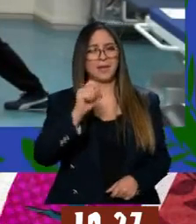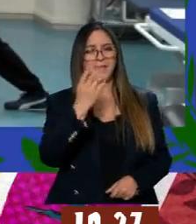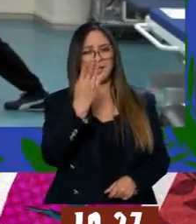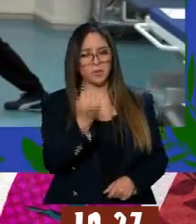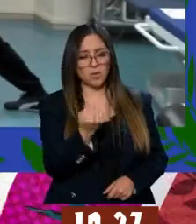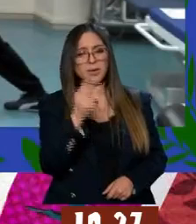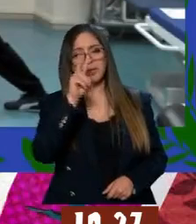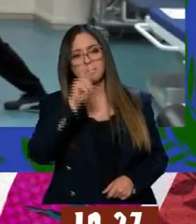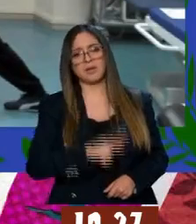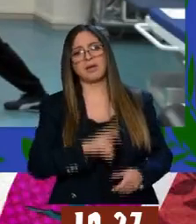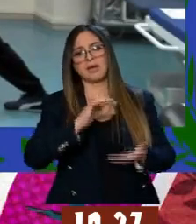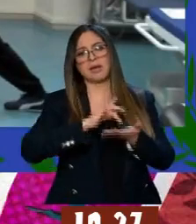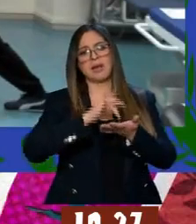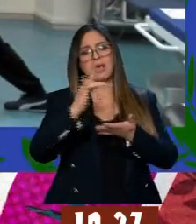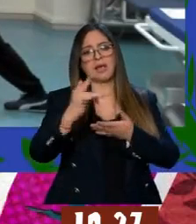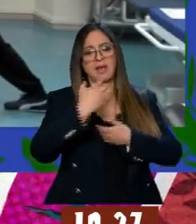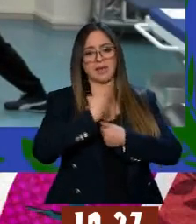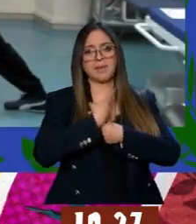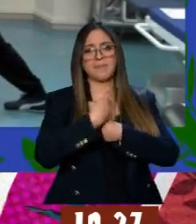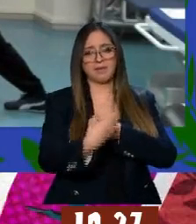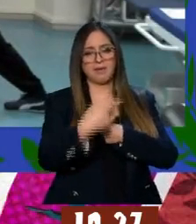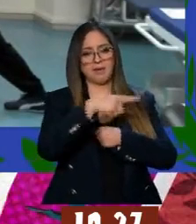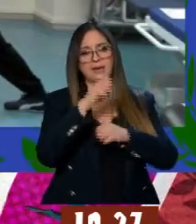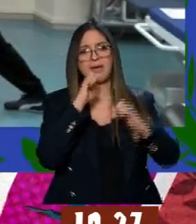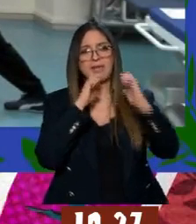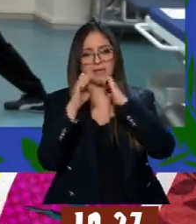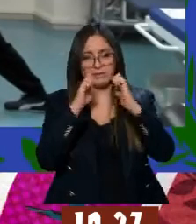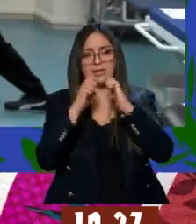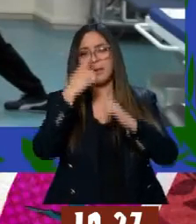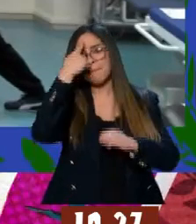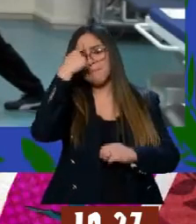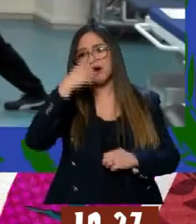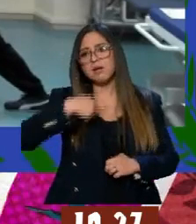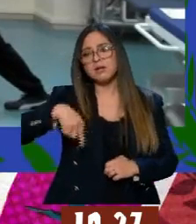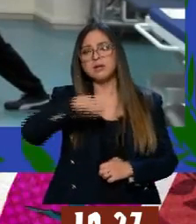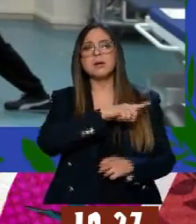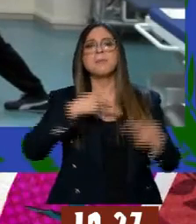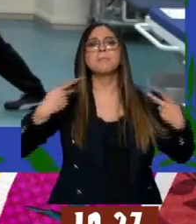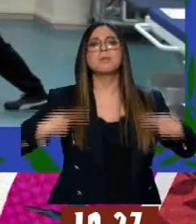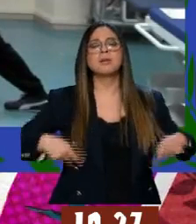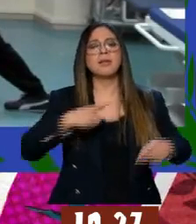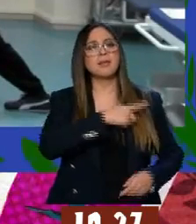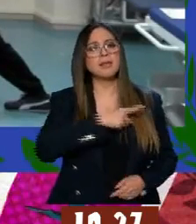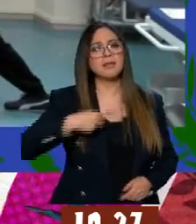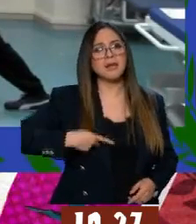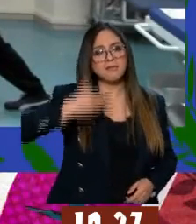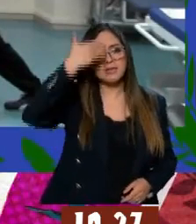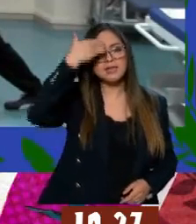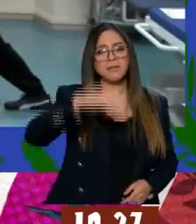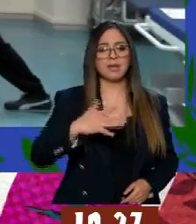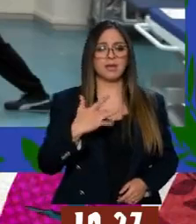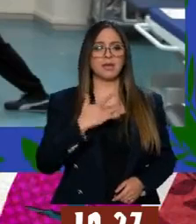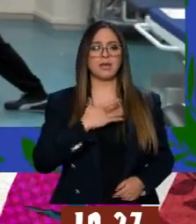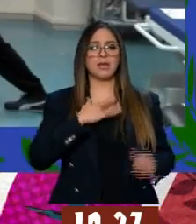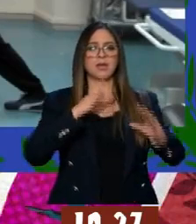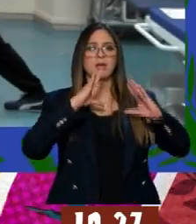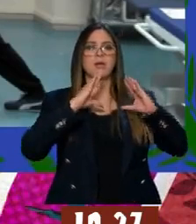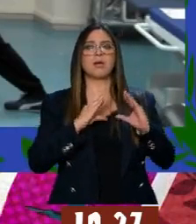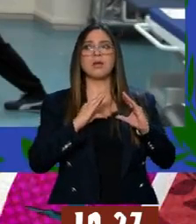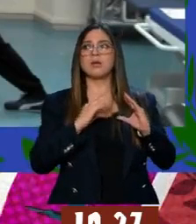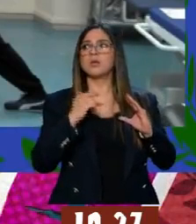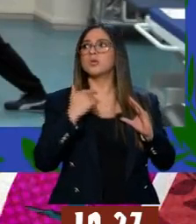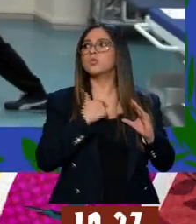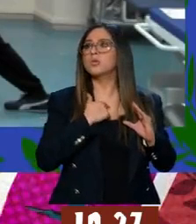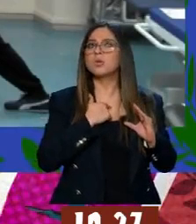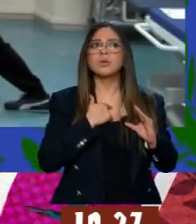a su programa porque justamente es muy importante que las personas sepan que después de un infarto la vida no se acaba. Yo me acuerdo hace 30 años cuando hice